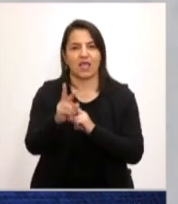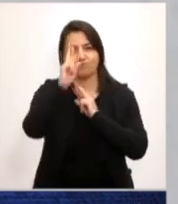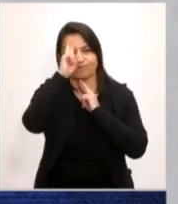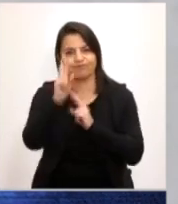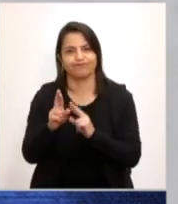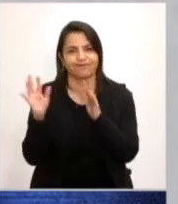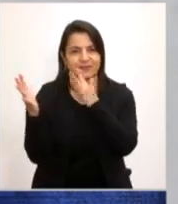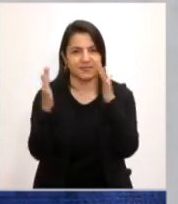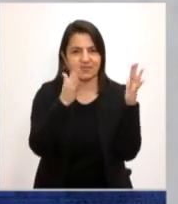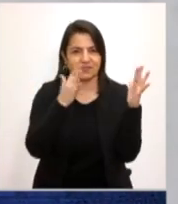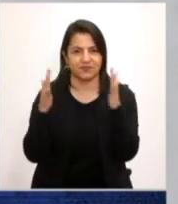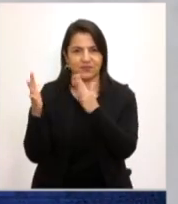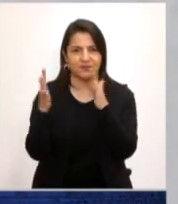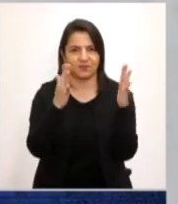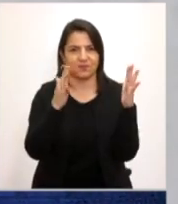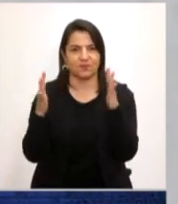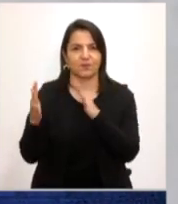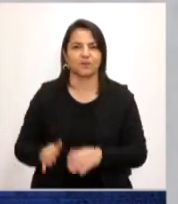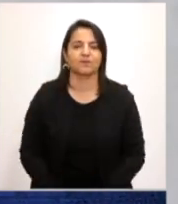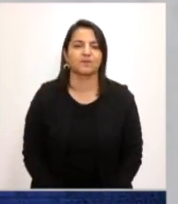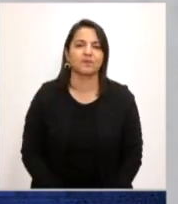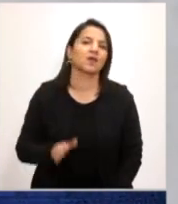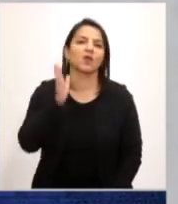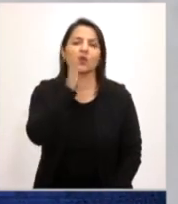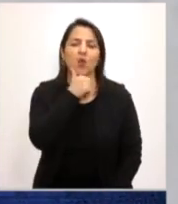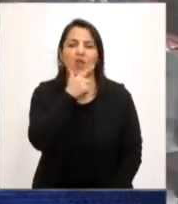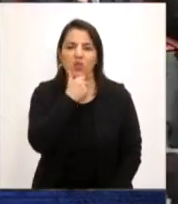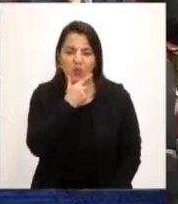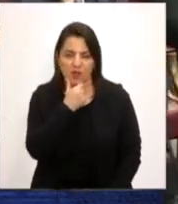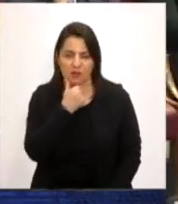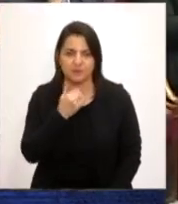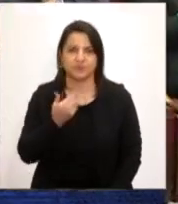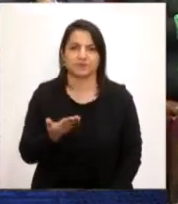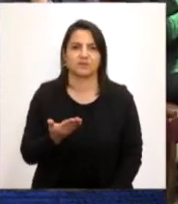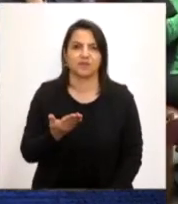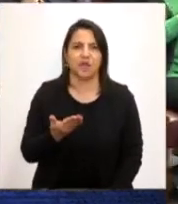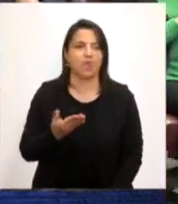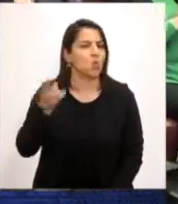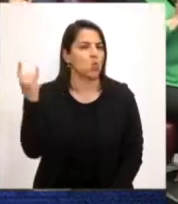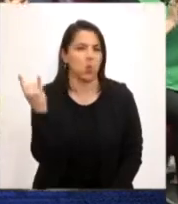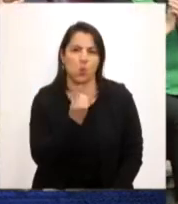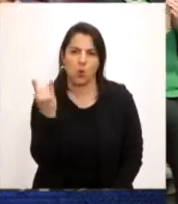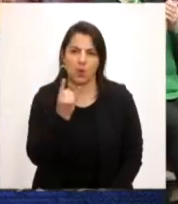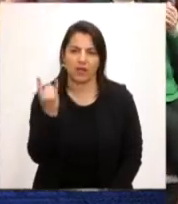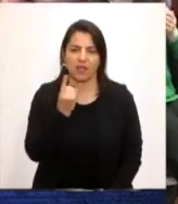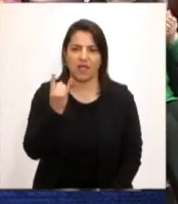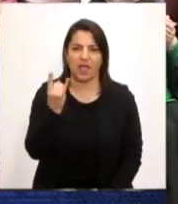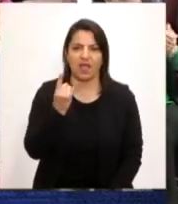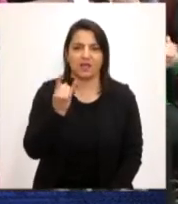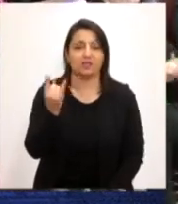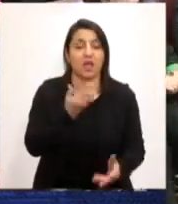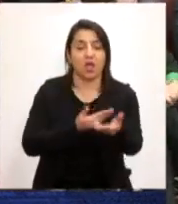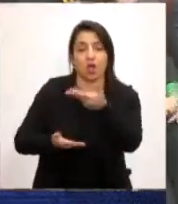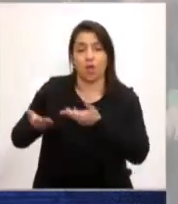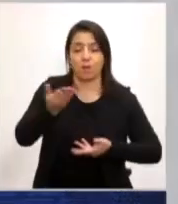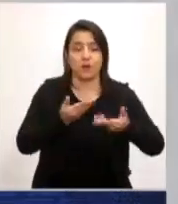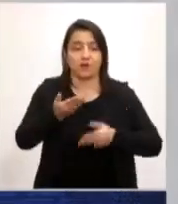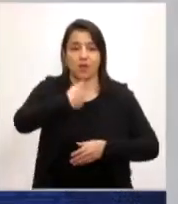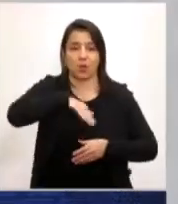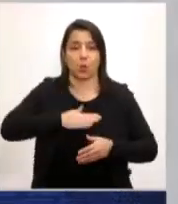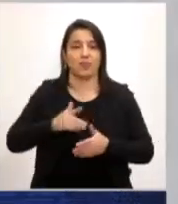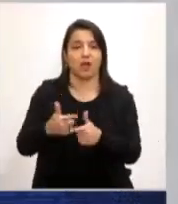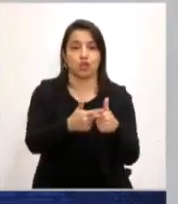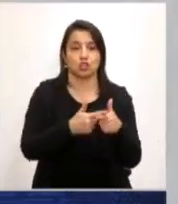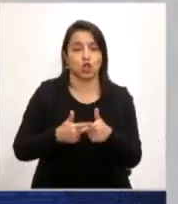reconocimiento. ¿Qué duda cabe? Que las urgencias ampliamente compartidas en nuestra sociedad